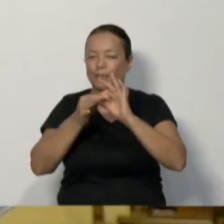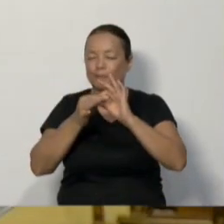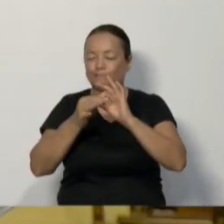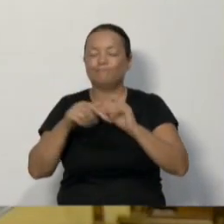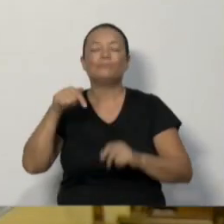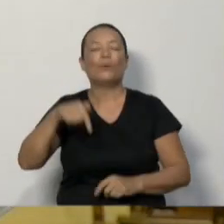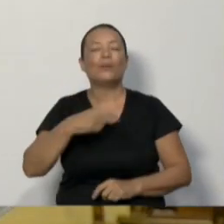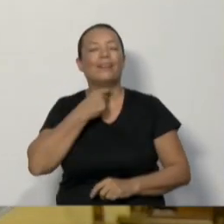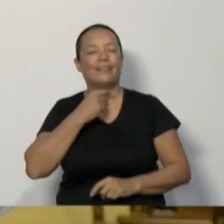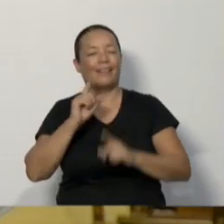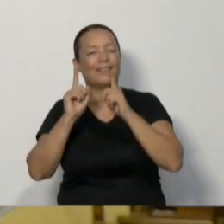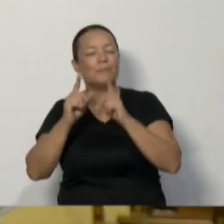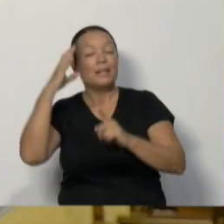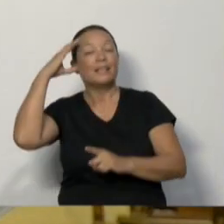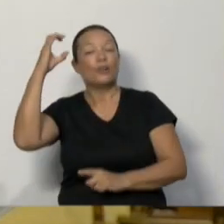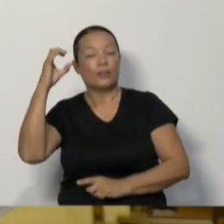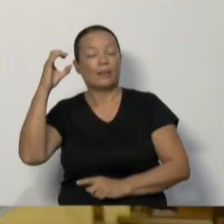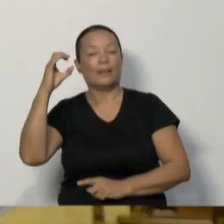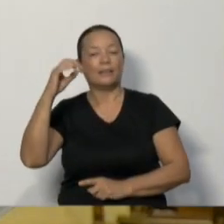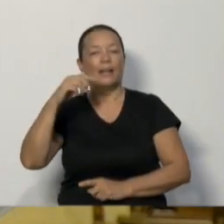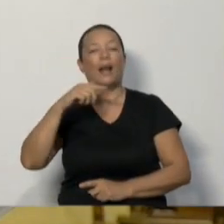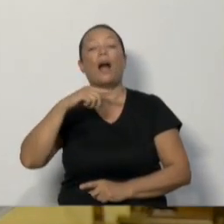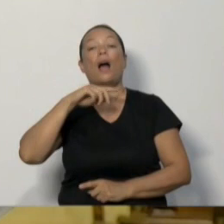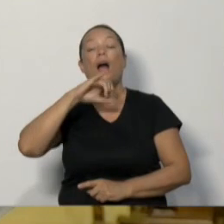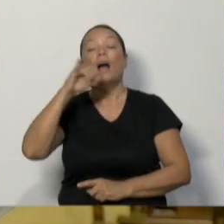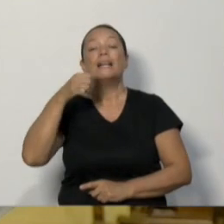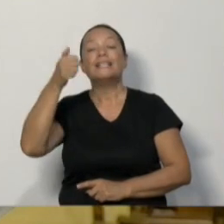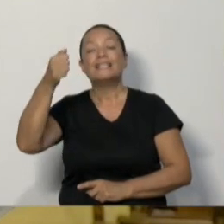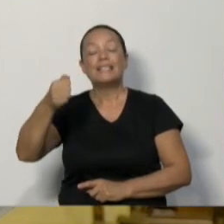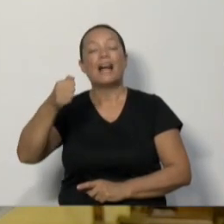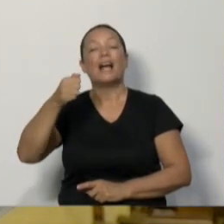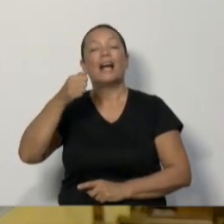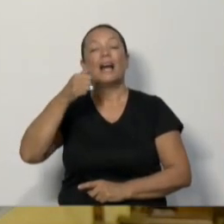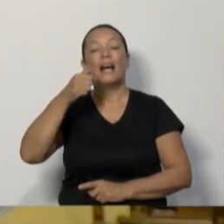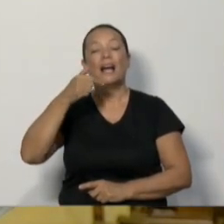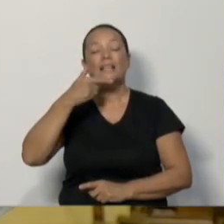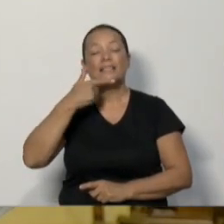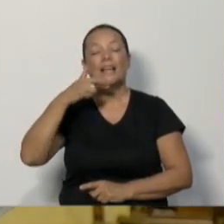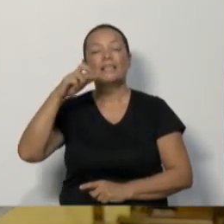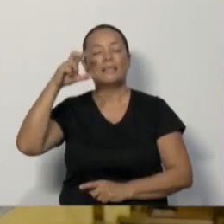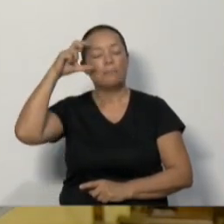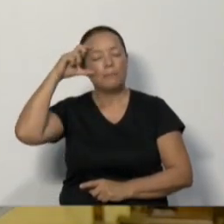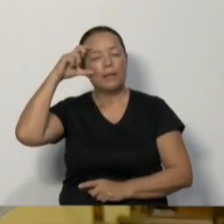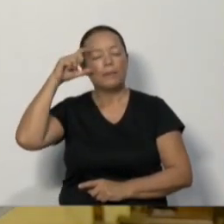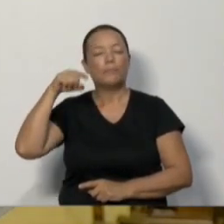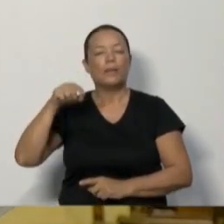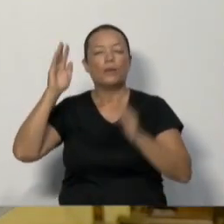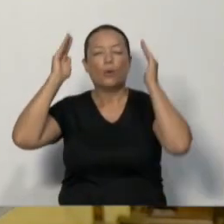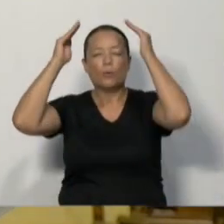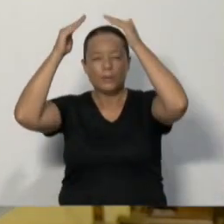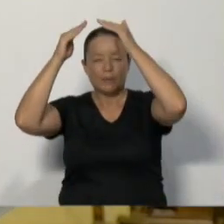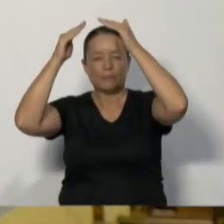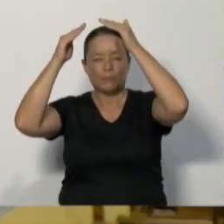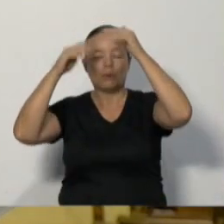Quería también hoy recordar a Monseñor Zaspe, como decía el guión, sacerdote de nuestro clero de Buenos